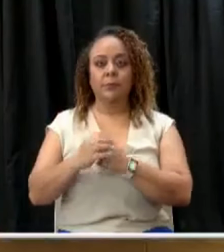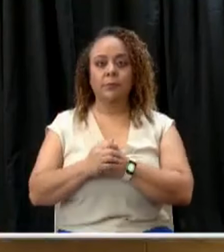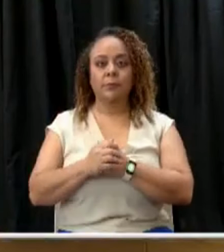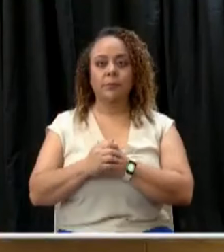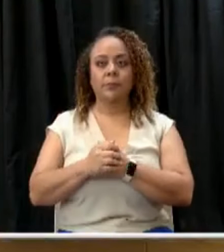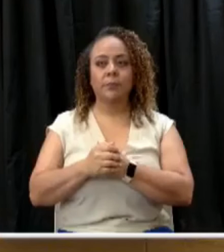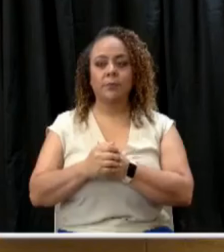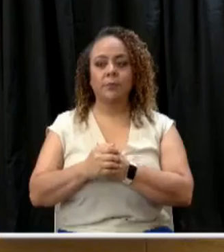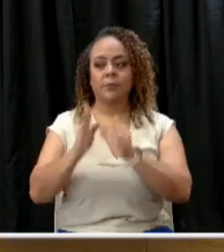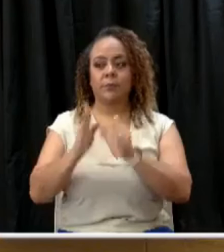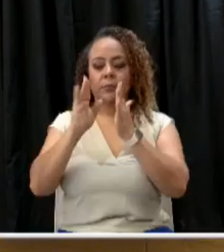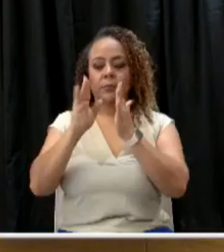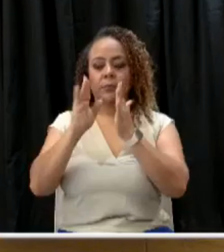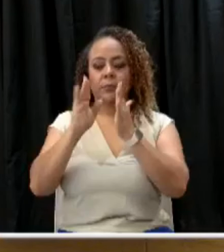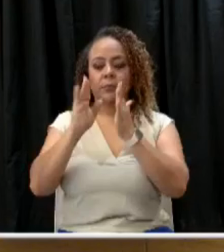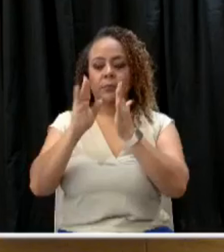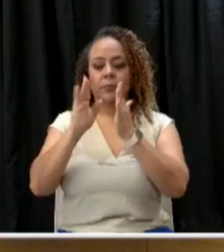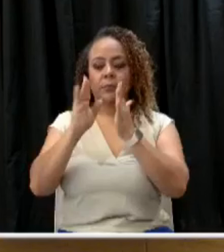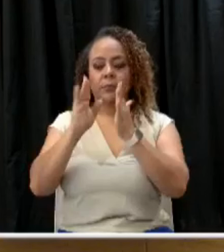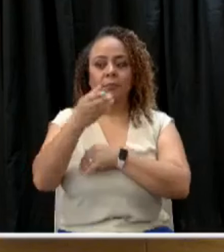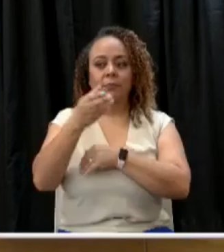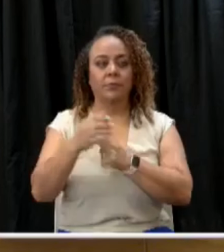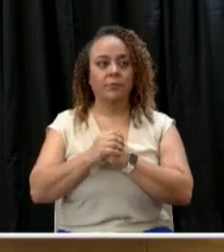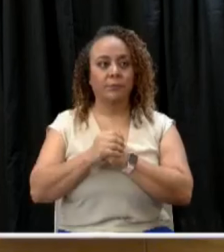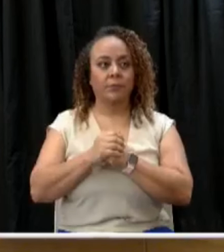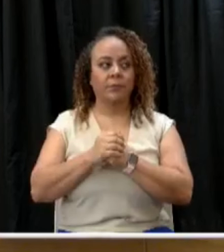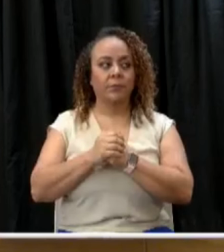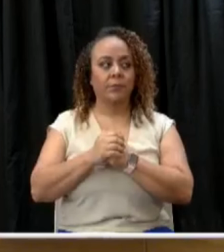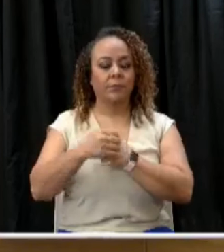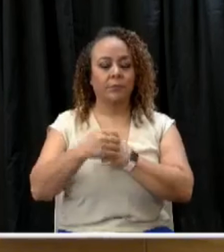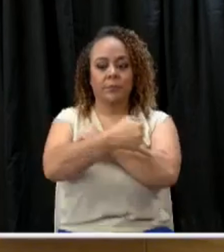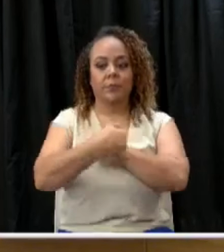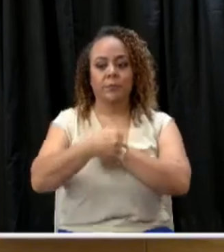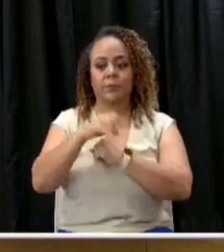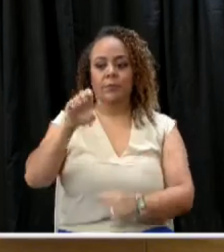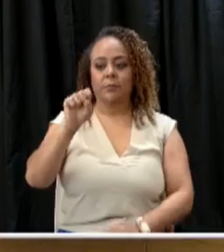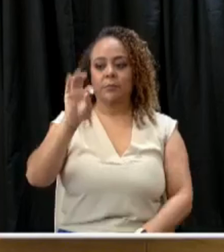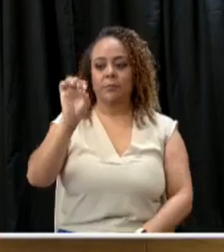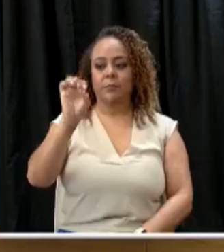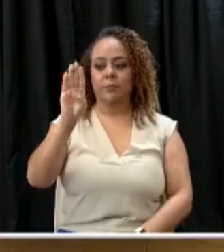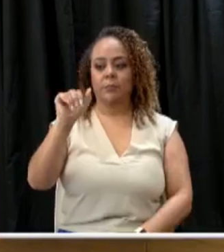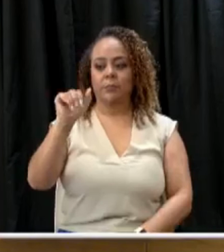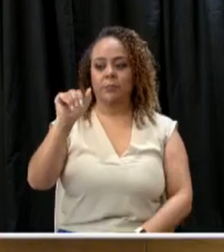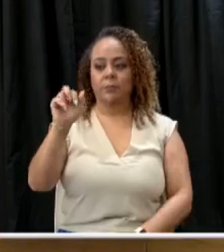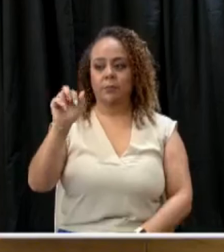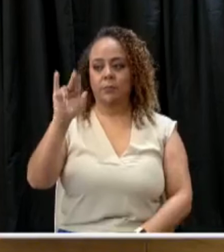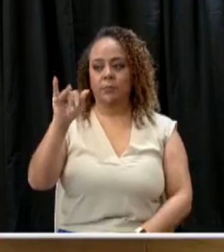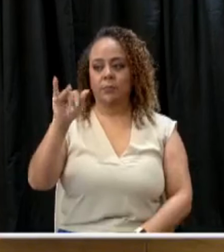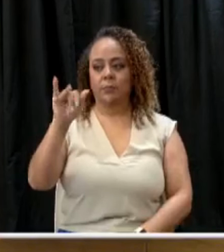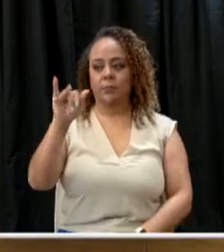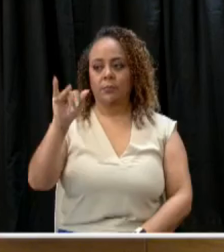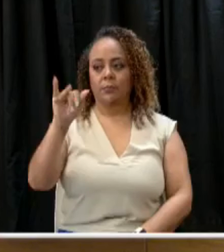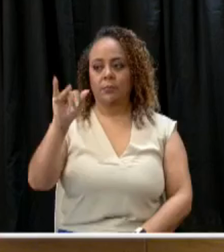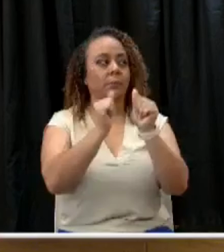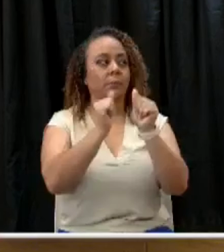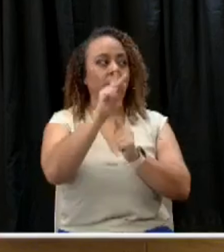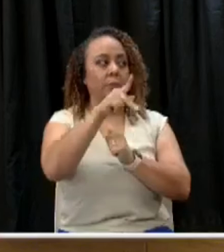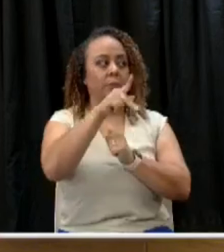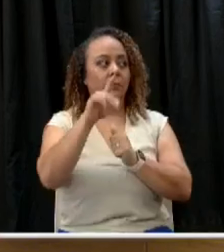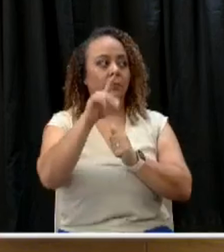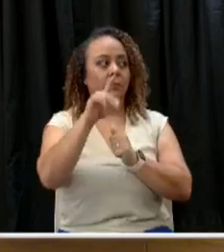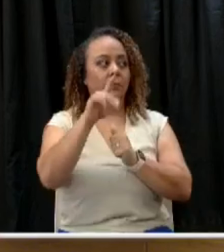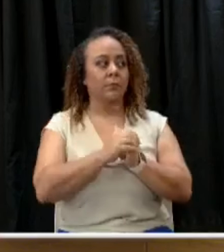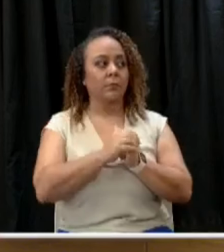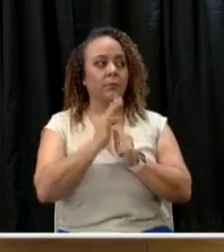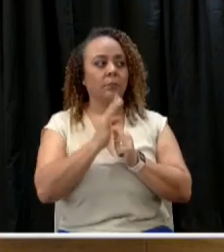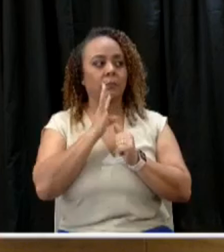consideración esta otra recomendación que nos está dando el ingeniero Esteban Arias. Continuando con la presentación, nos